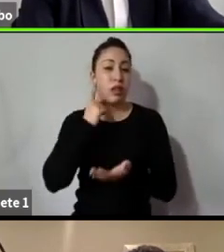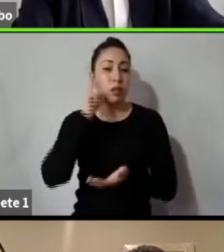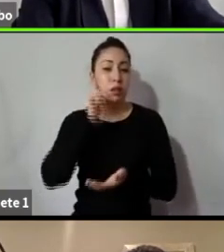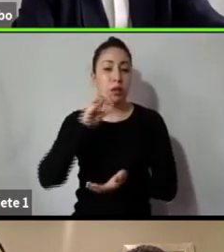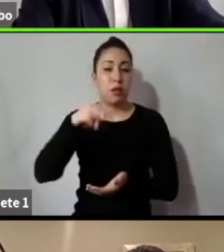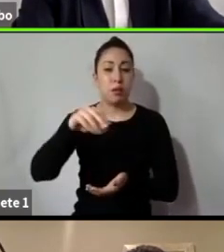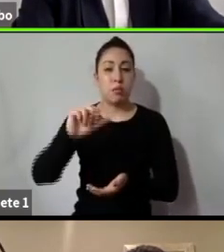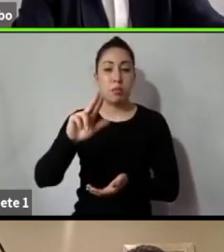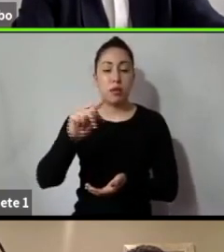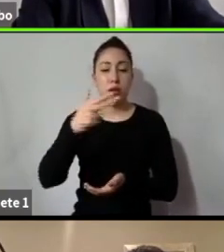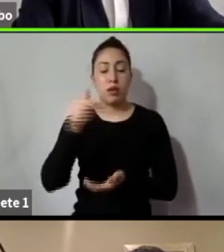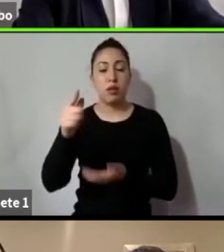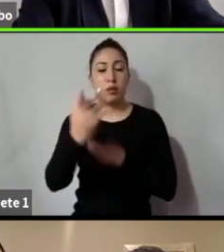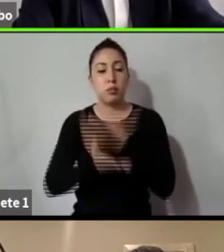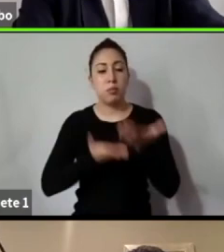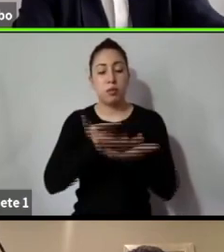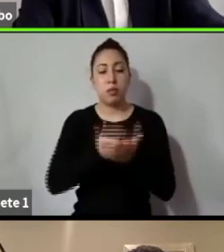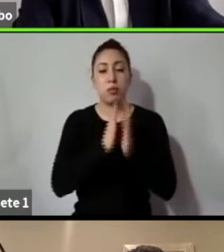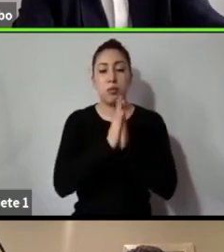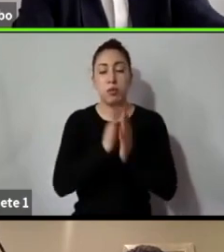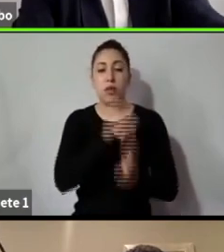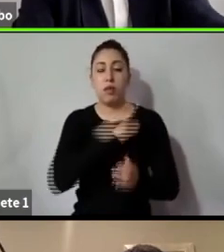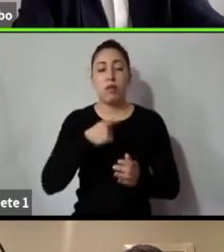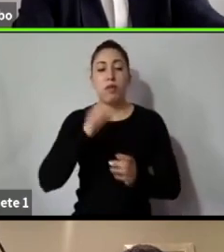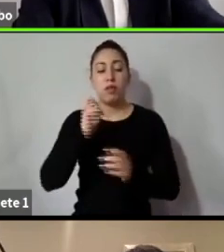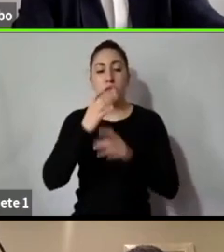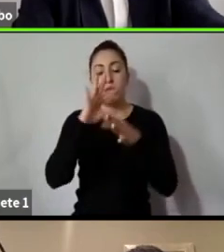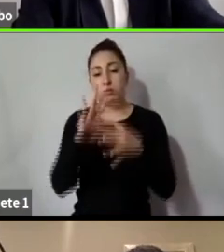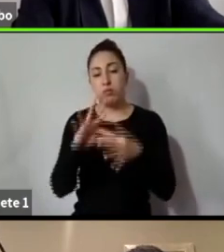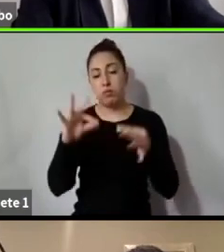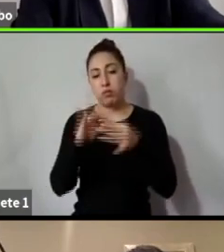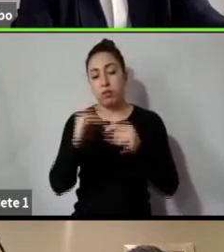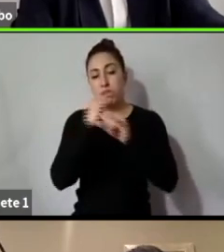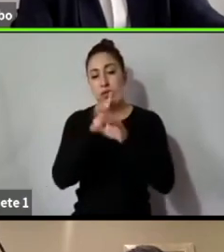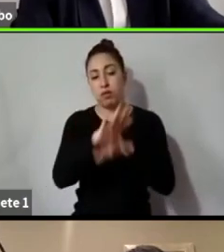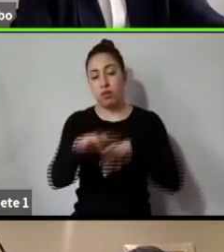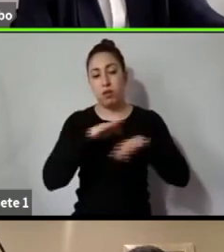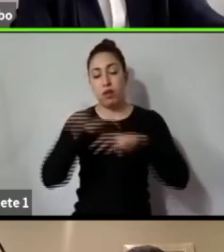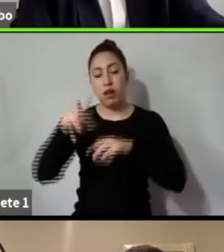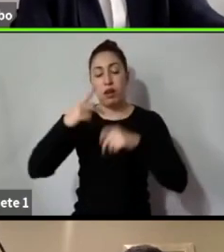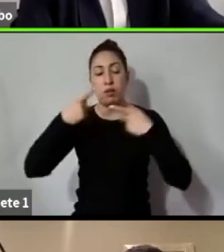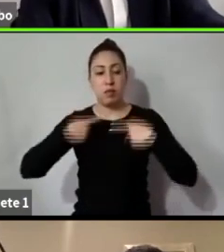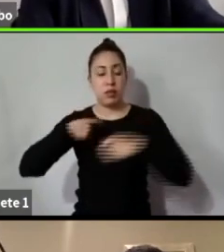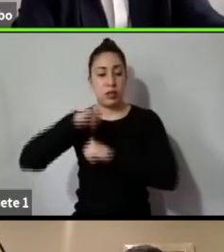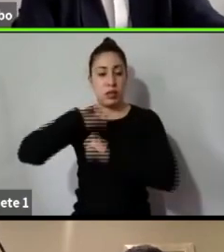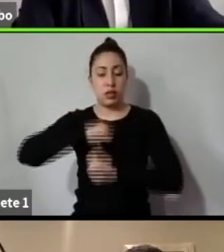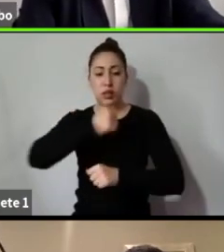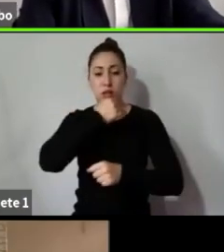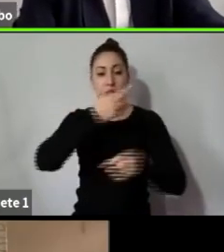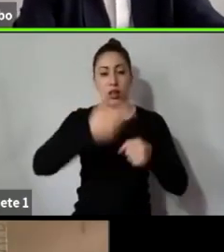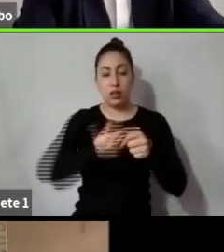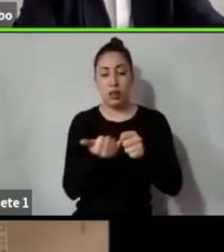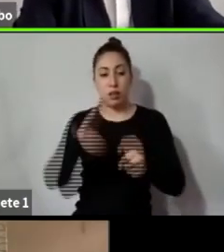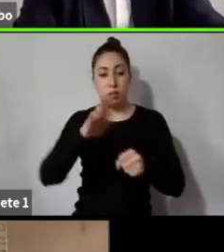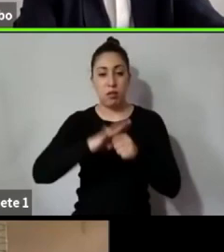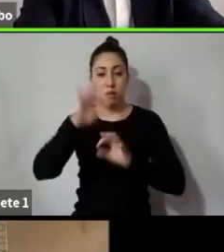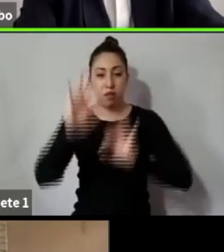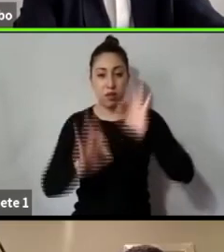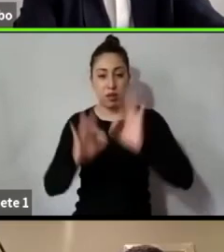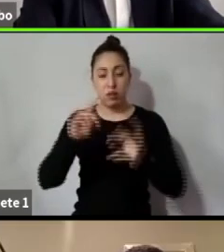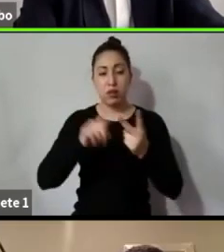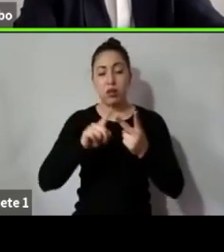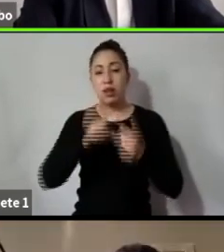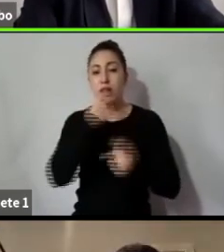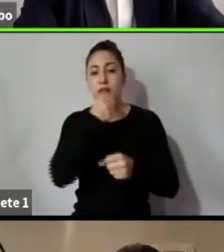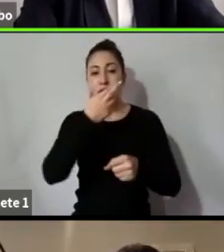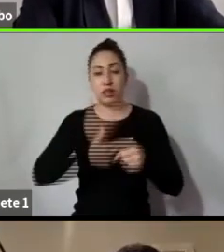donde solicita la inclusión de las comparecencias correspondientes a la glosa de las secretarías, personas titulares de la Secretaría de Administración y Finanzas y la Secretaría